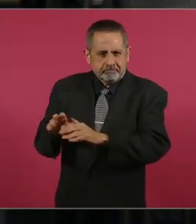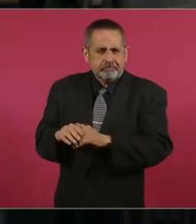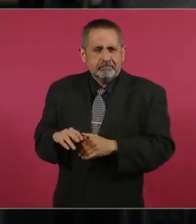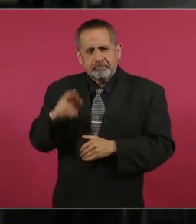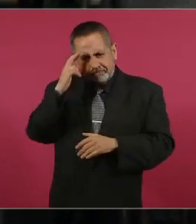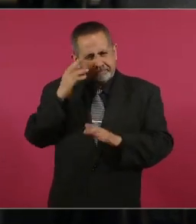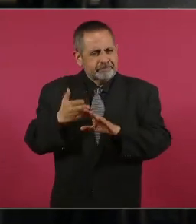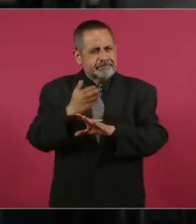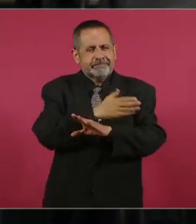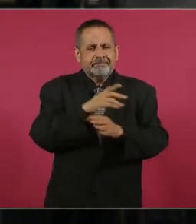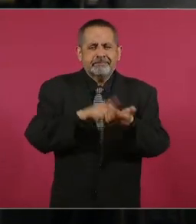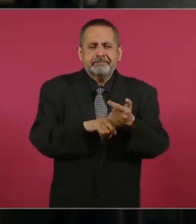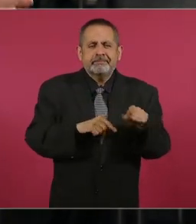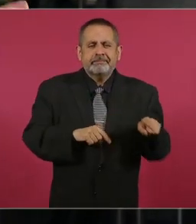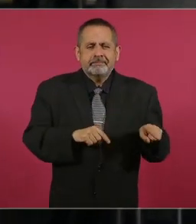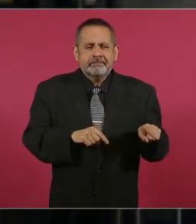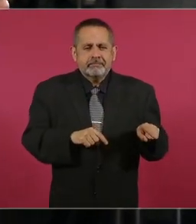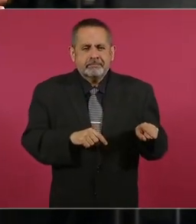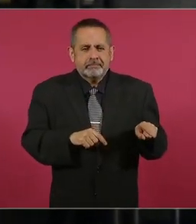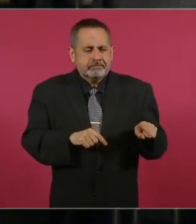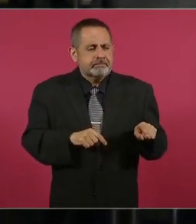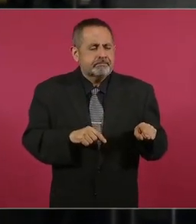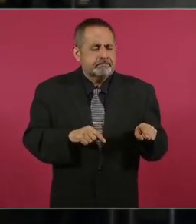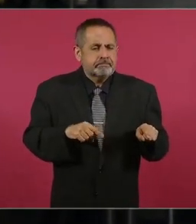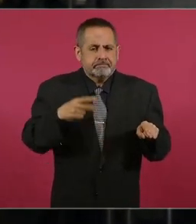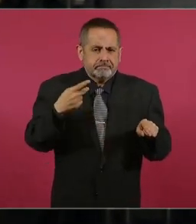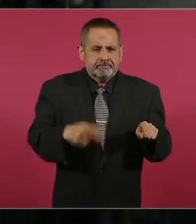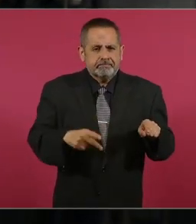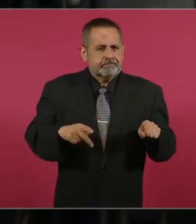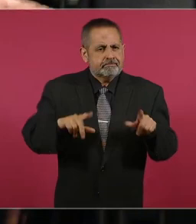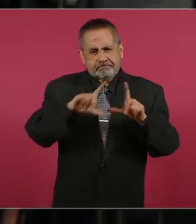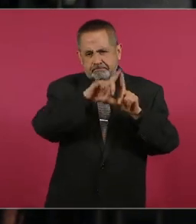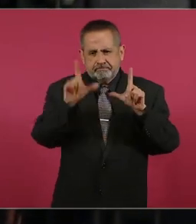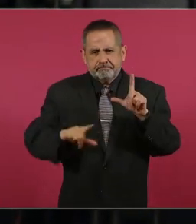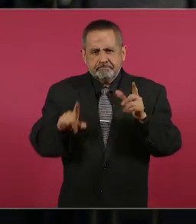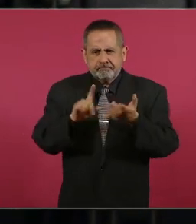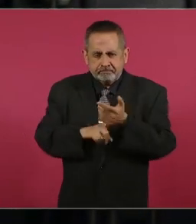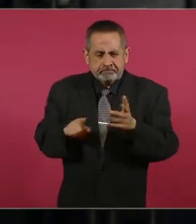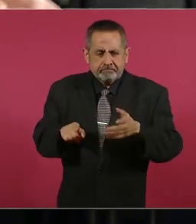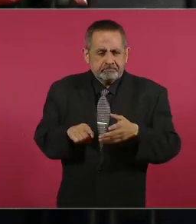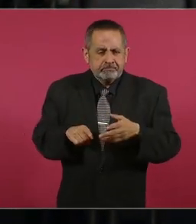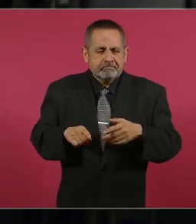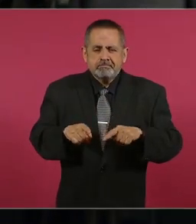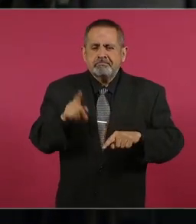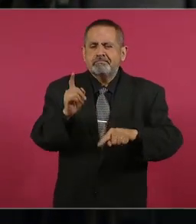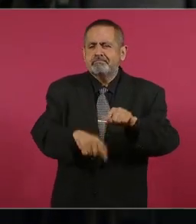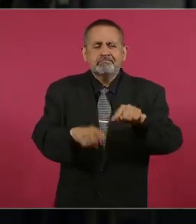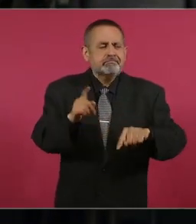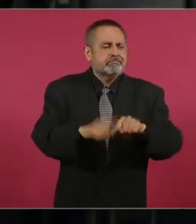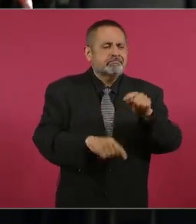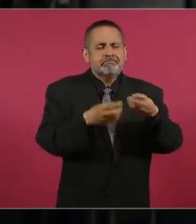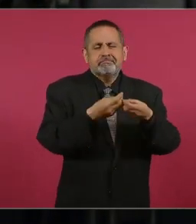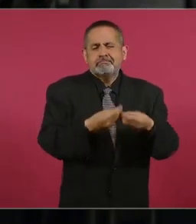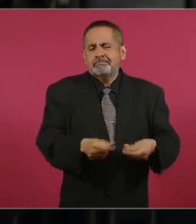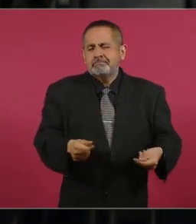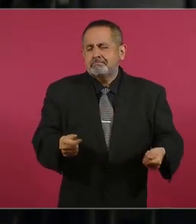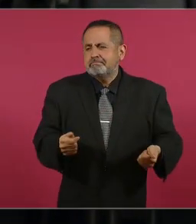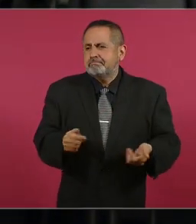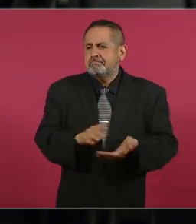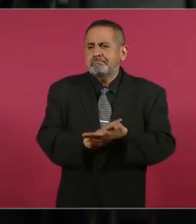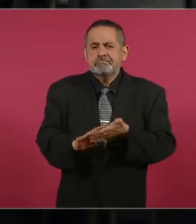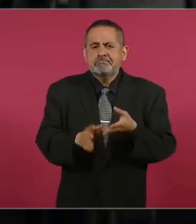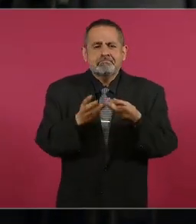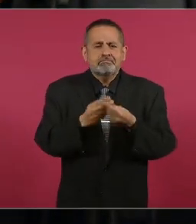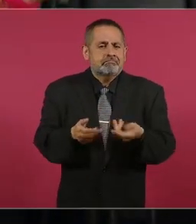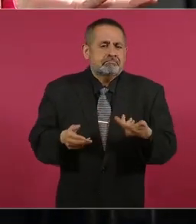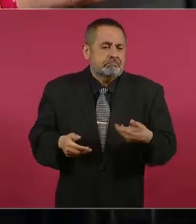empresas de la nación, más que del Estado, empezar a desahuciarlas, empezar a abandonarlas, hasta que llega un momento